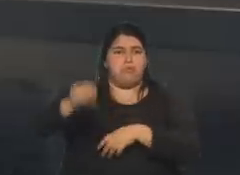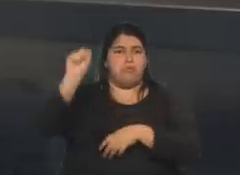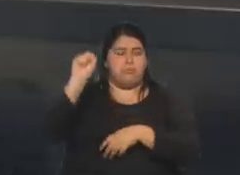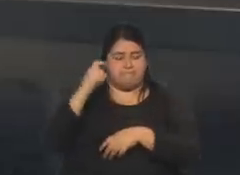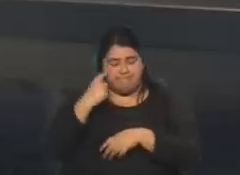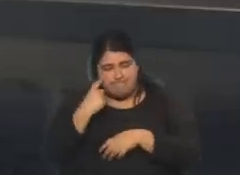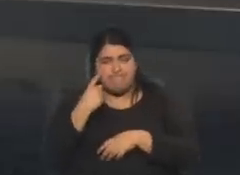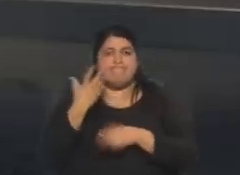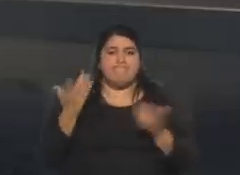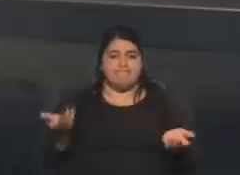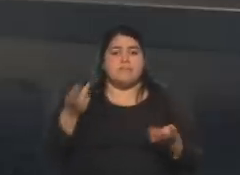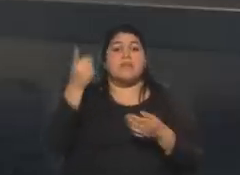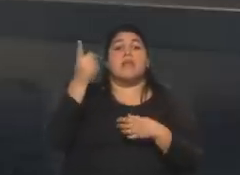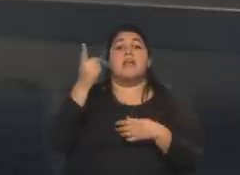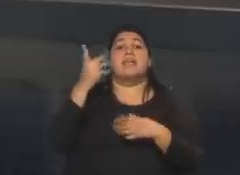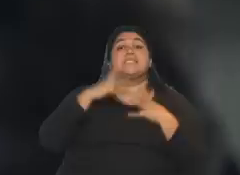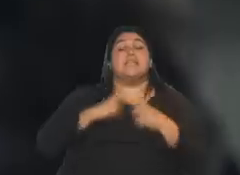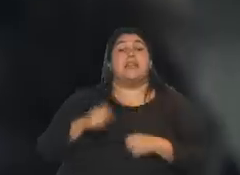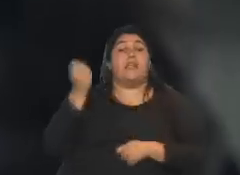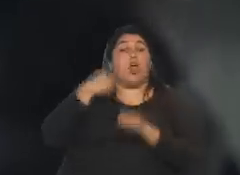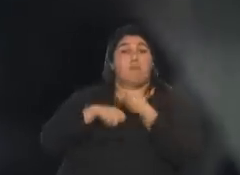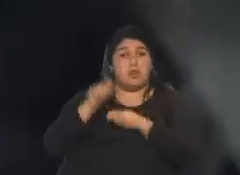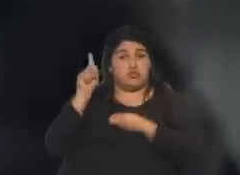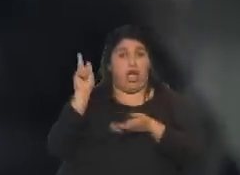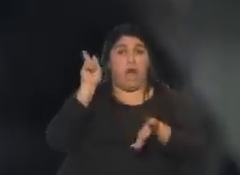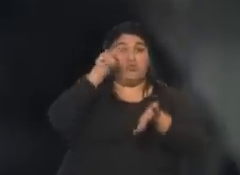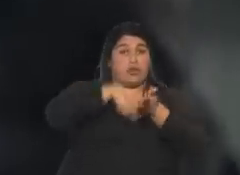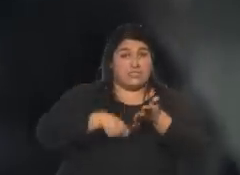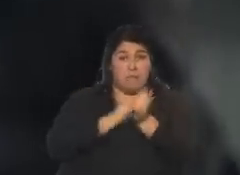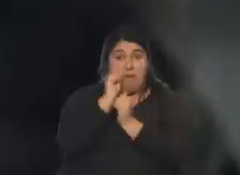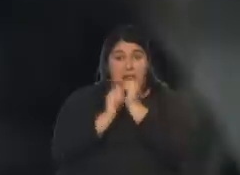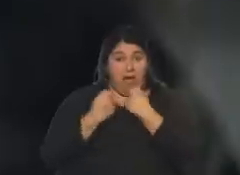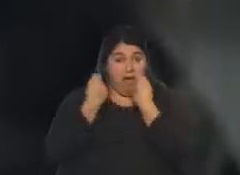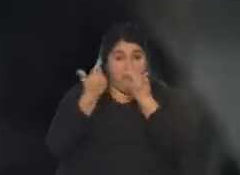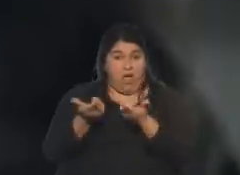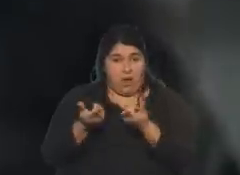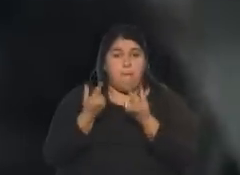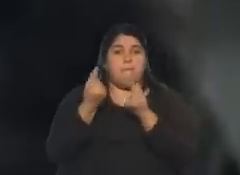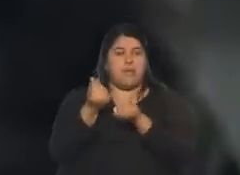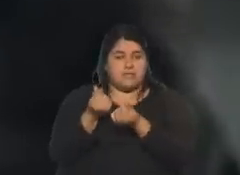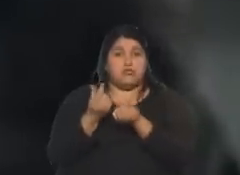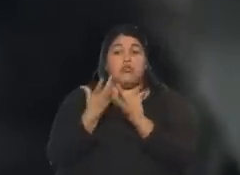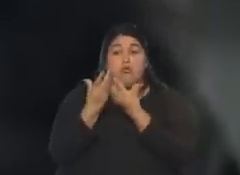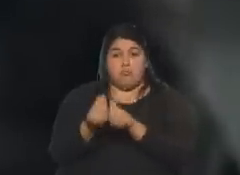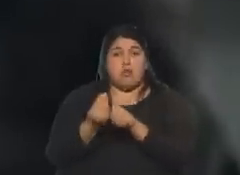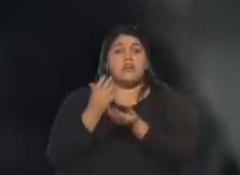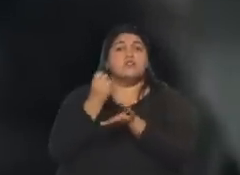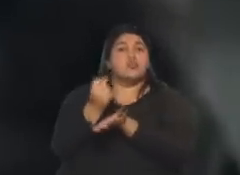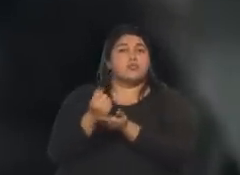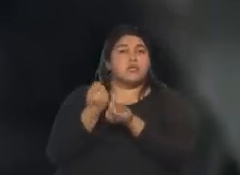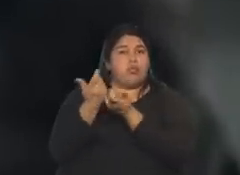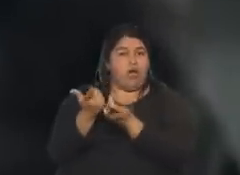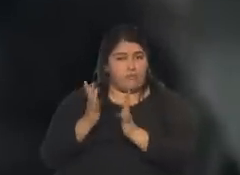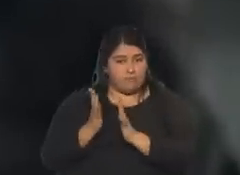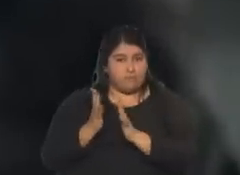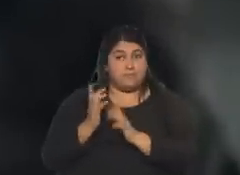Bueno, los precios que autoriza la Secretaría de Comercio para la industria salen con esos precios subsidiados de la industria, pero